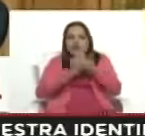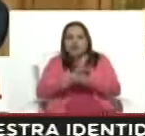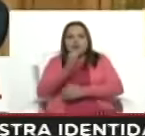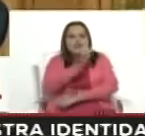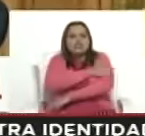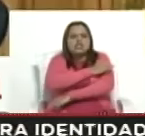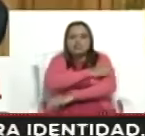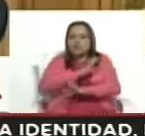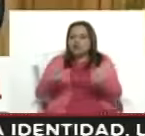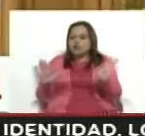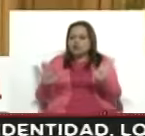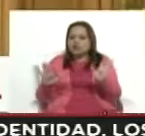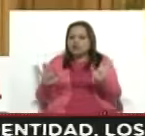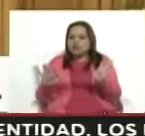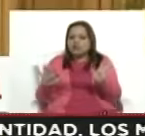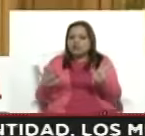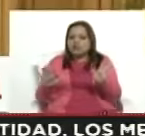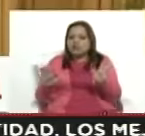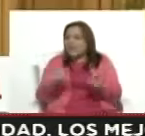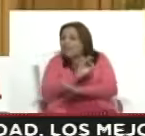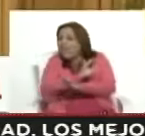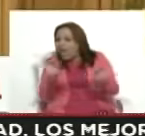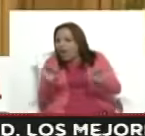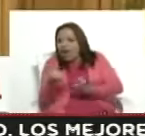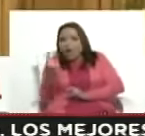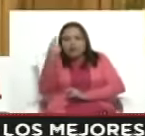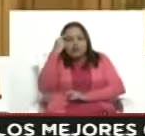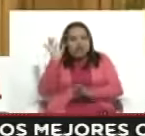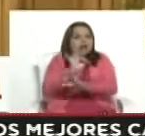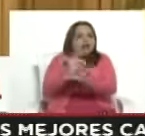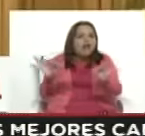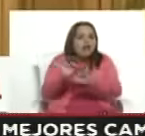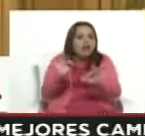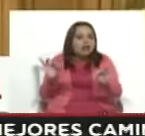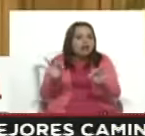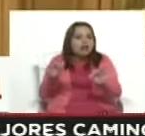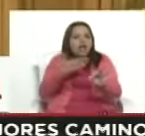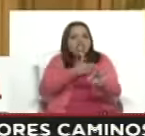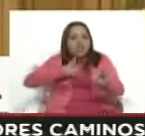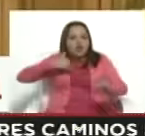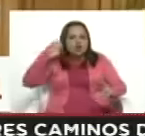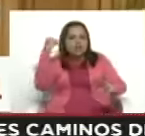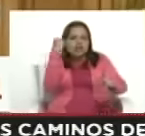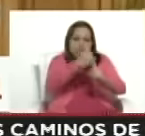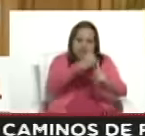oposición. Ni un solo día. Lo han intentado asesinar.